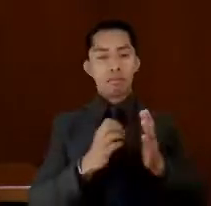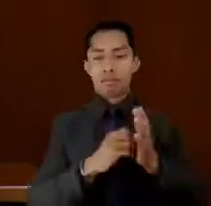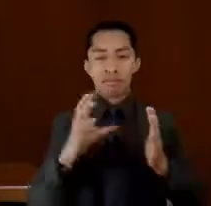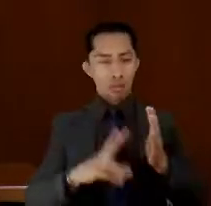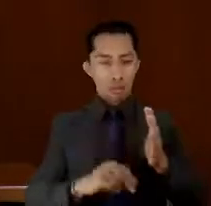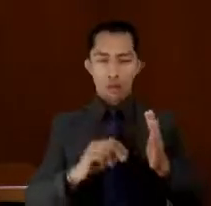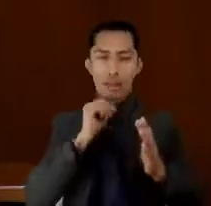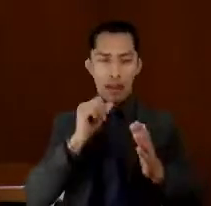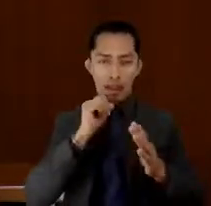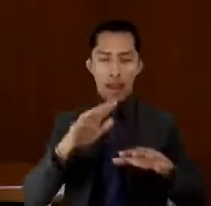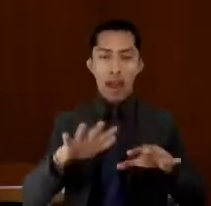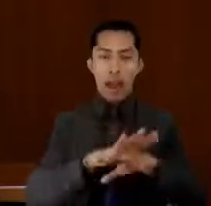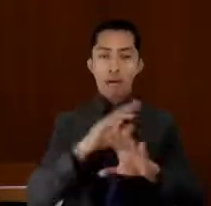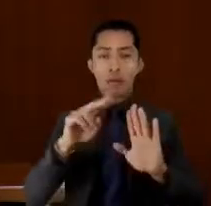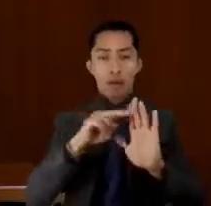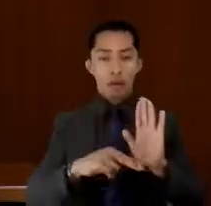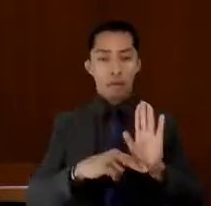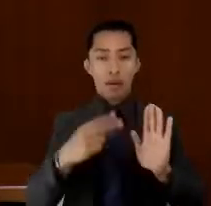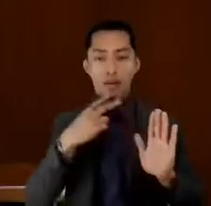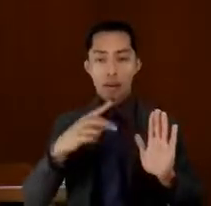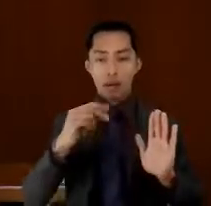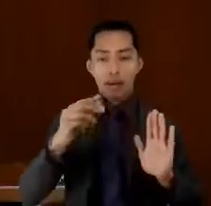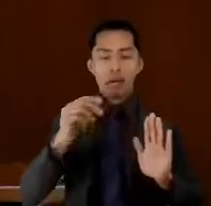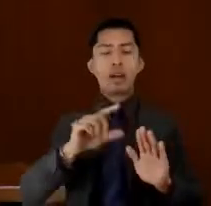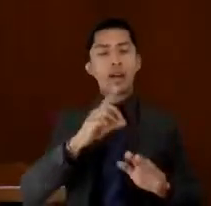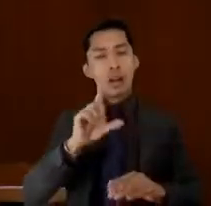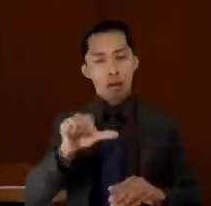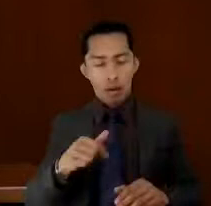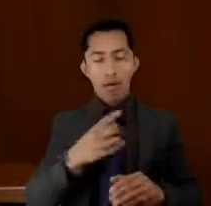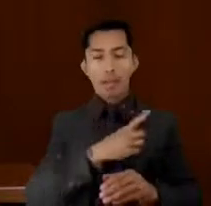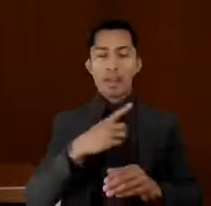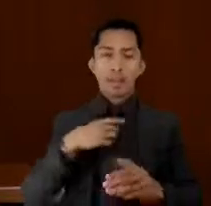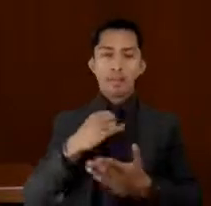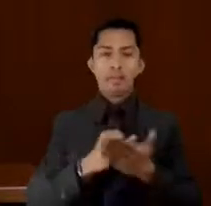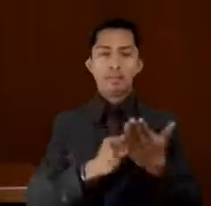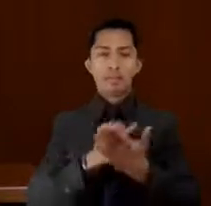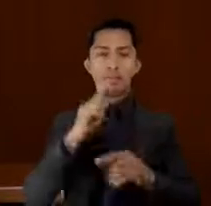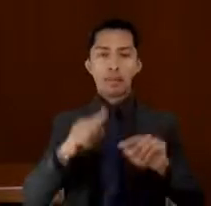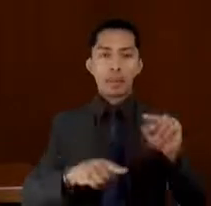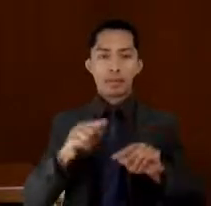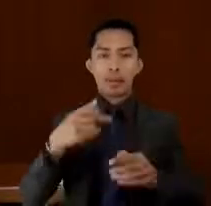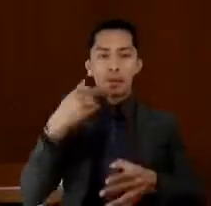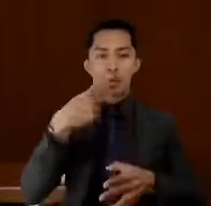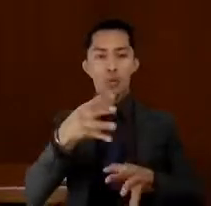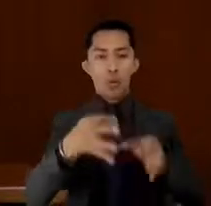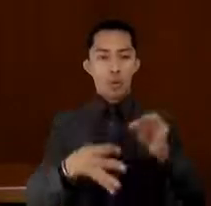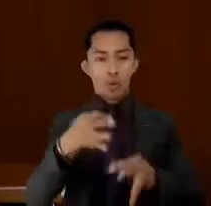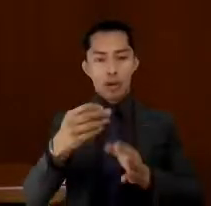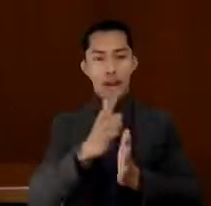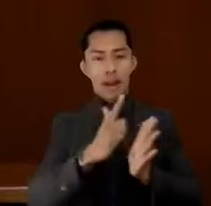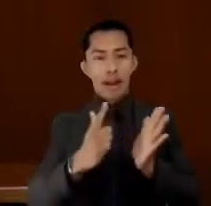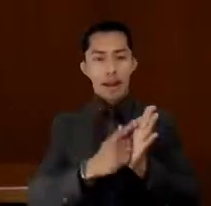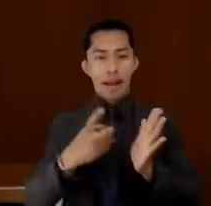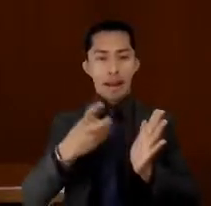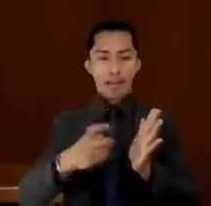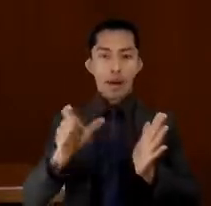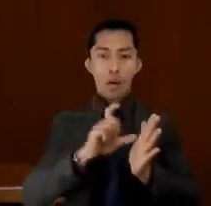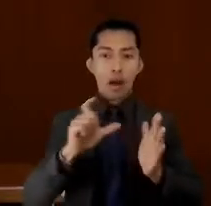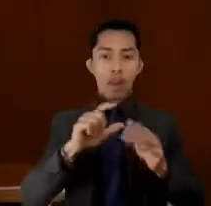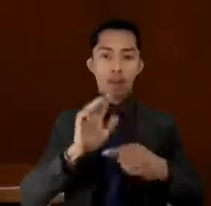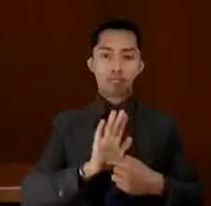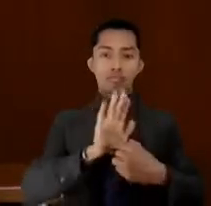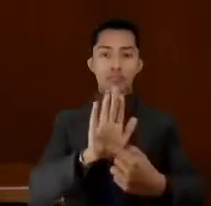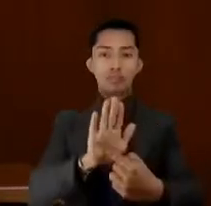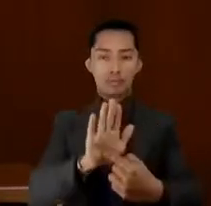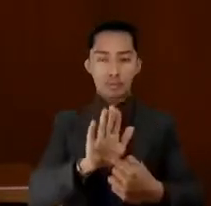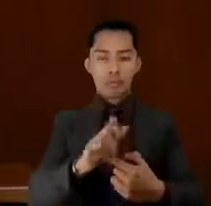cambio en la norma impugnada y se resolverán conforme al régimen jurídico vigente al momento de su presentación.